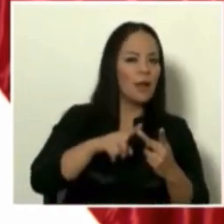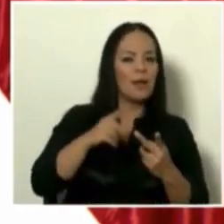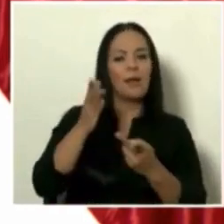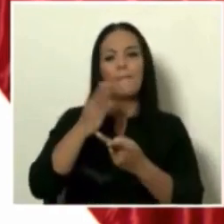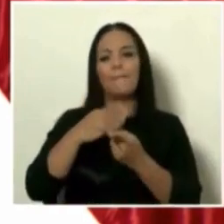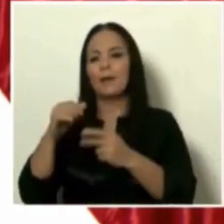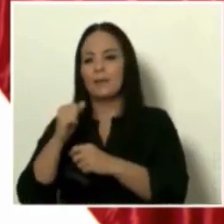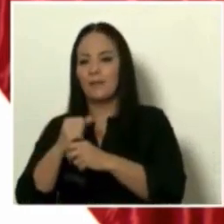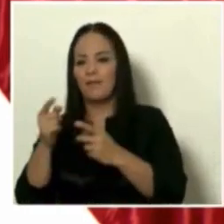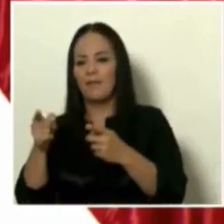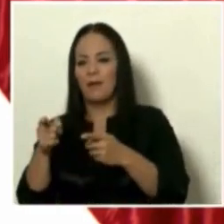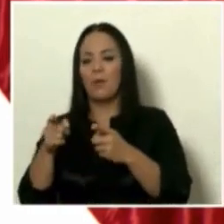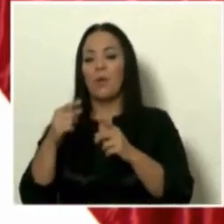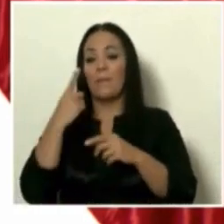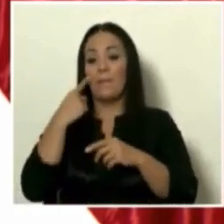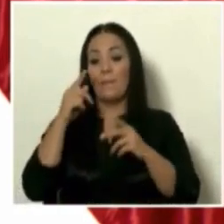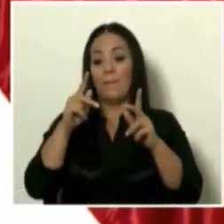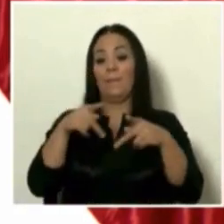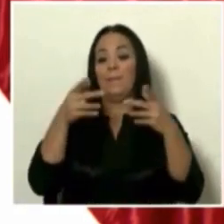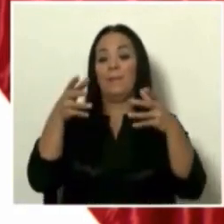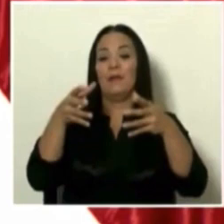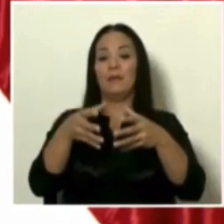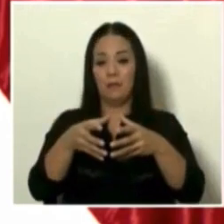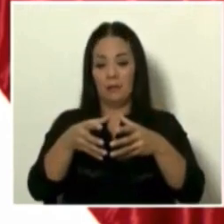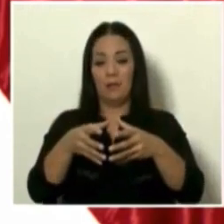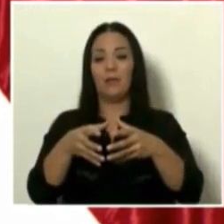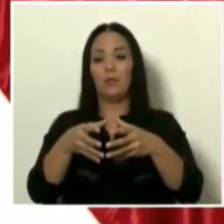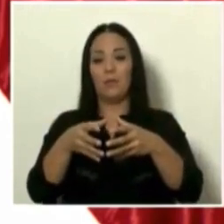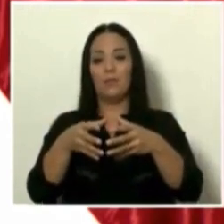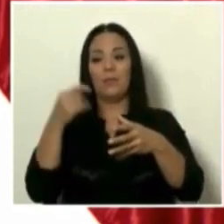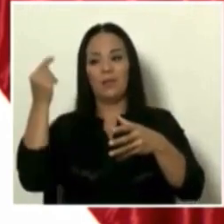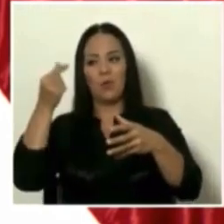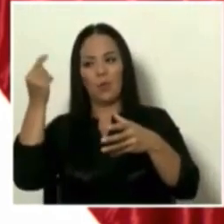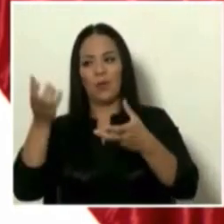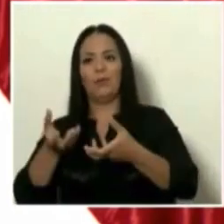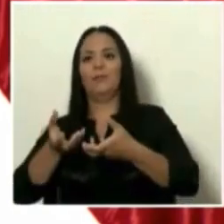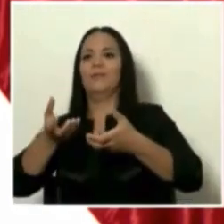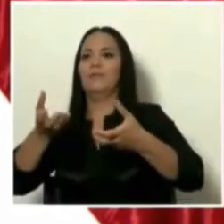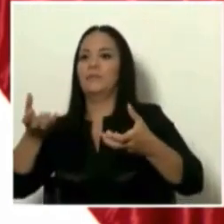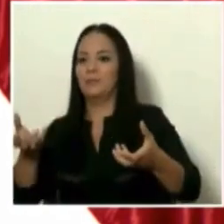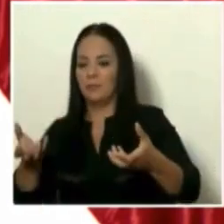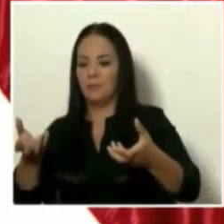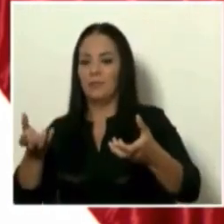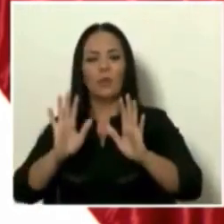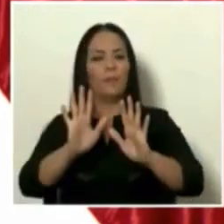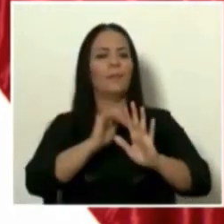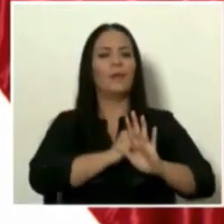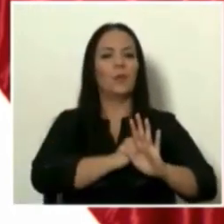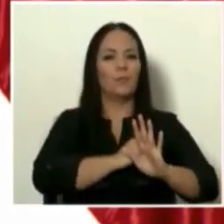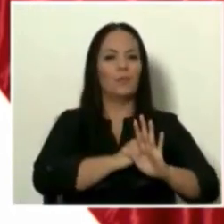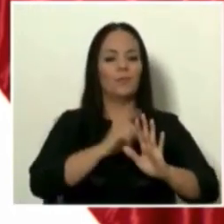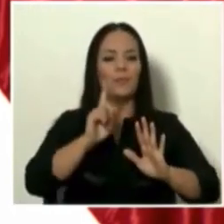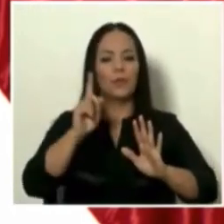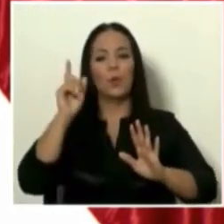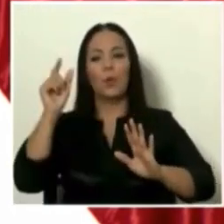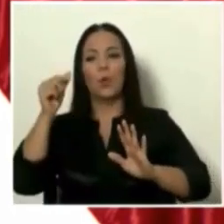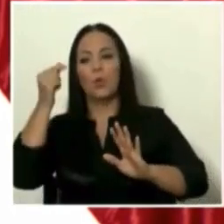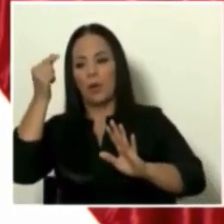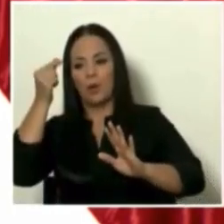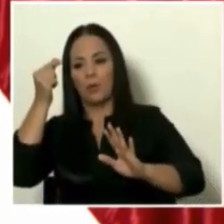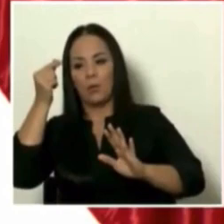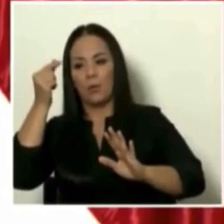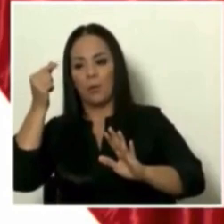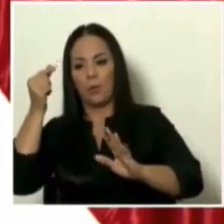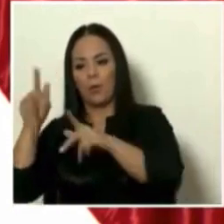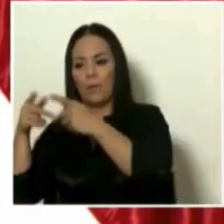entre la fracción y el gobierno. Perdón, el gobierno y la fracción de un lado